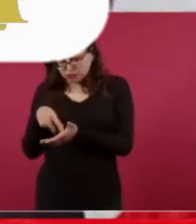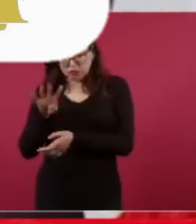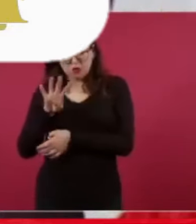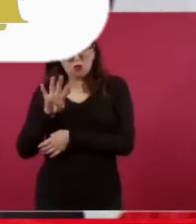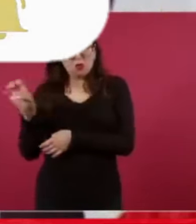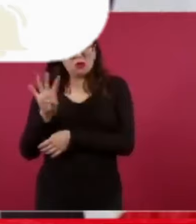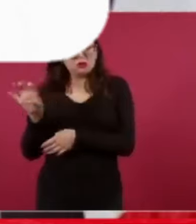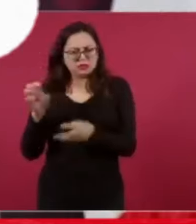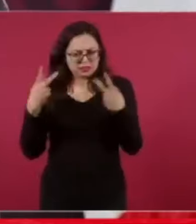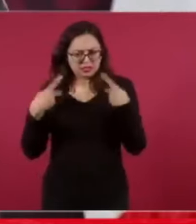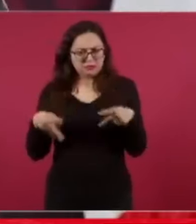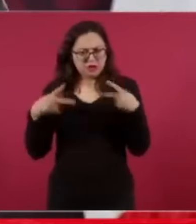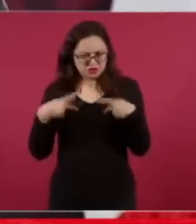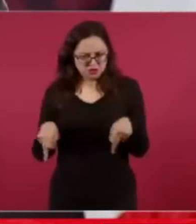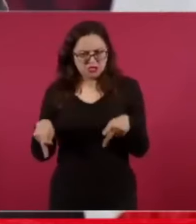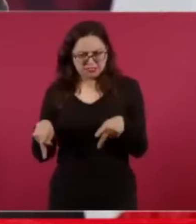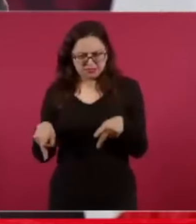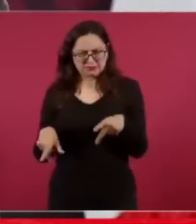400 ciudadanos.